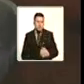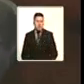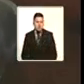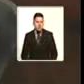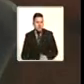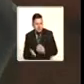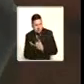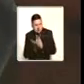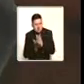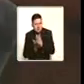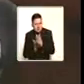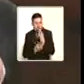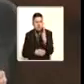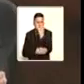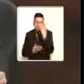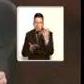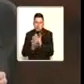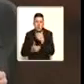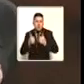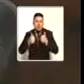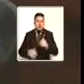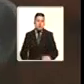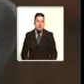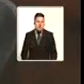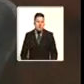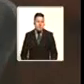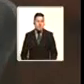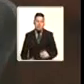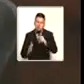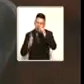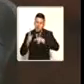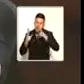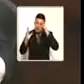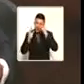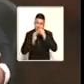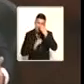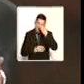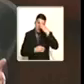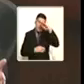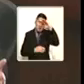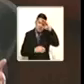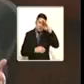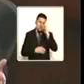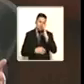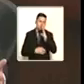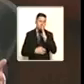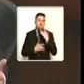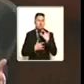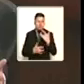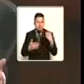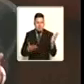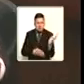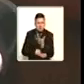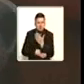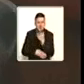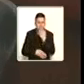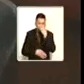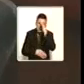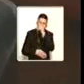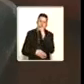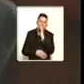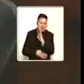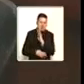de sustitución y de erradicación? Cuando uno lee los acuerdos de La Habana se habla de erradicación voluntaria. Se habla